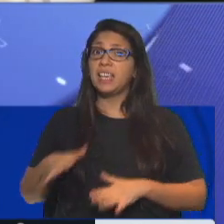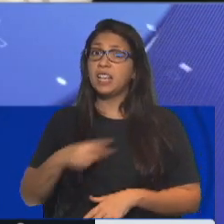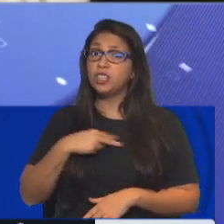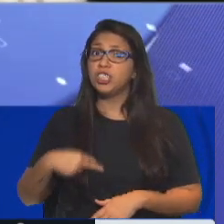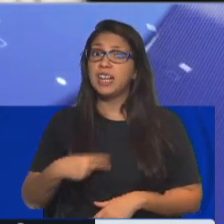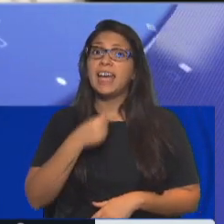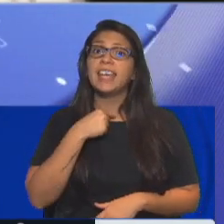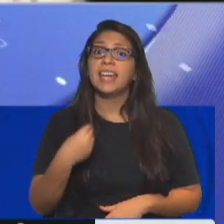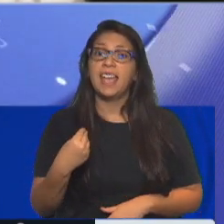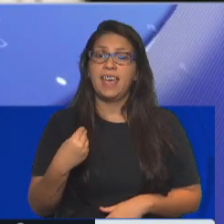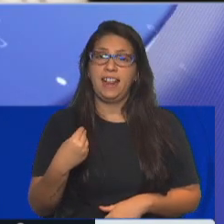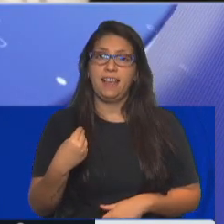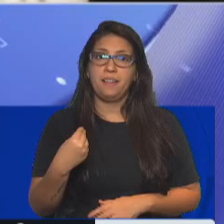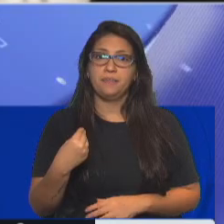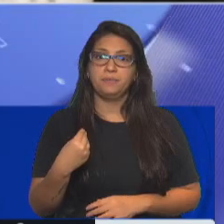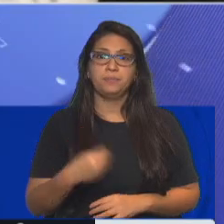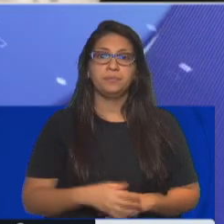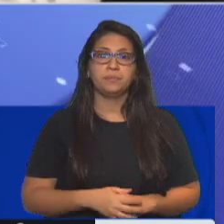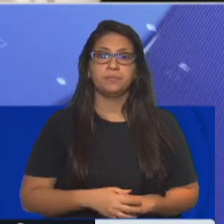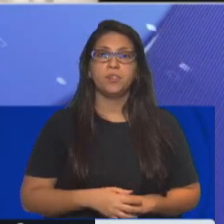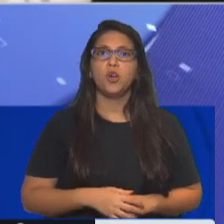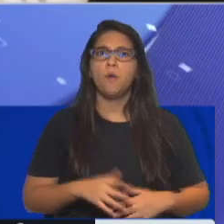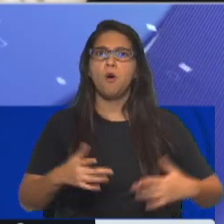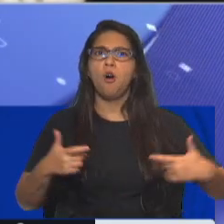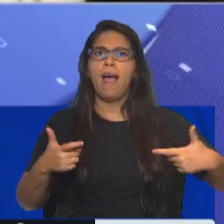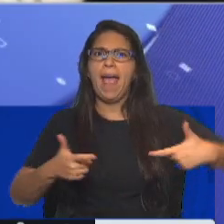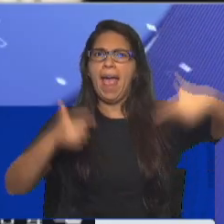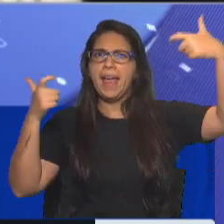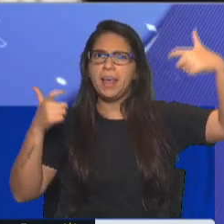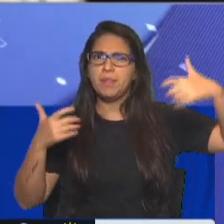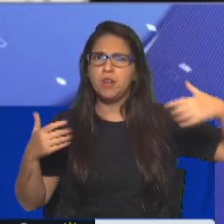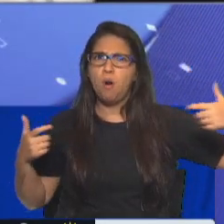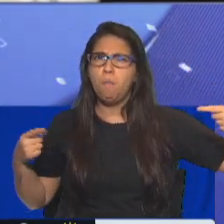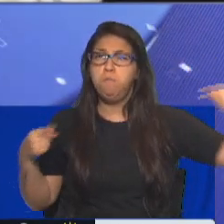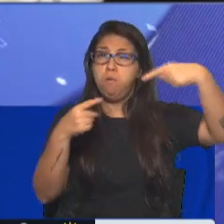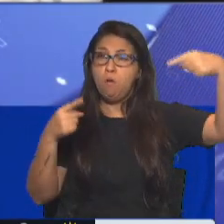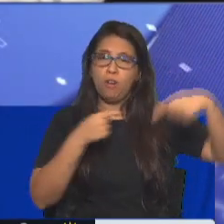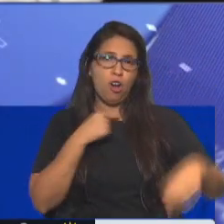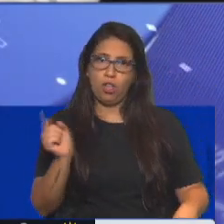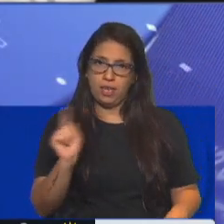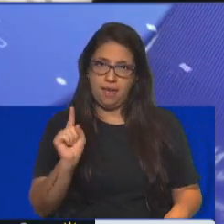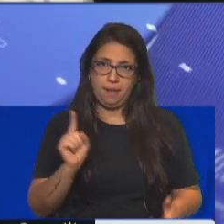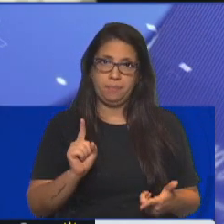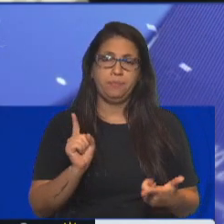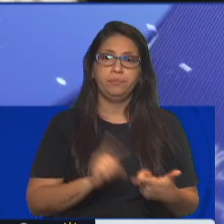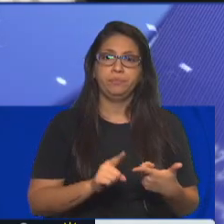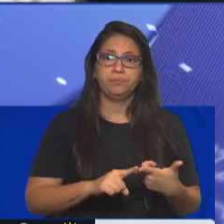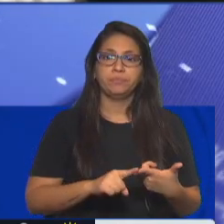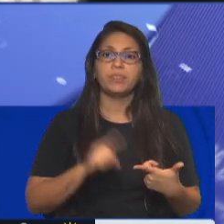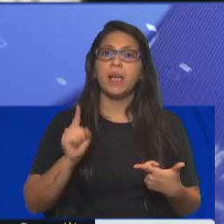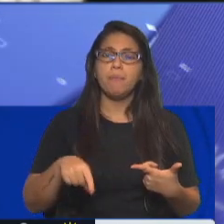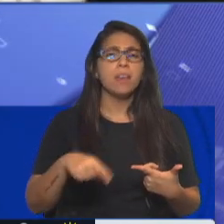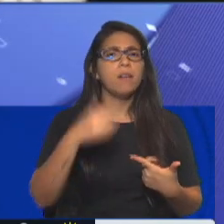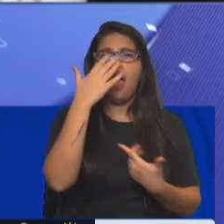quedar como el mayor enemigo norteamericano, en primer lugar. El segundo, dejar espacio